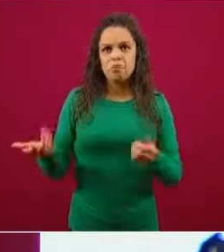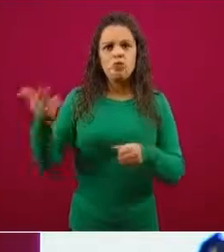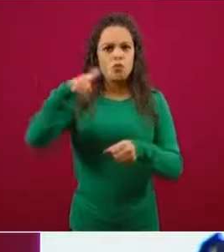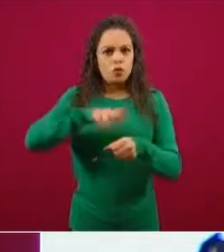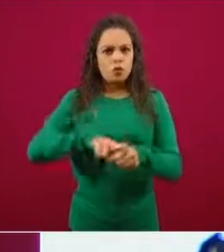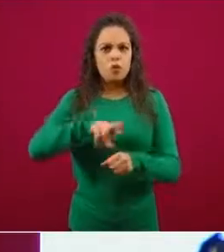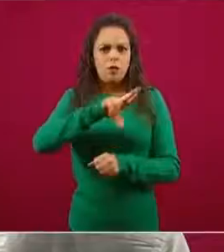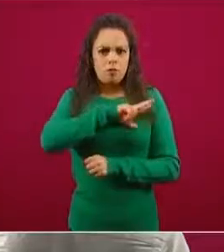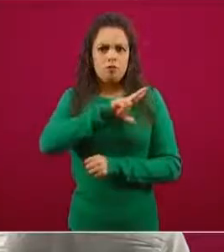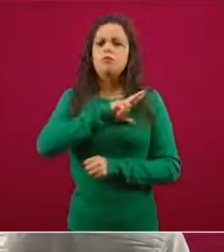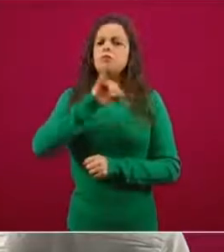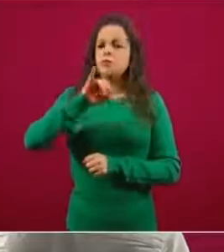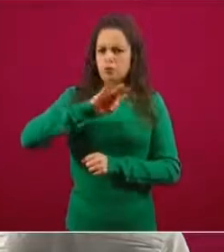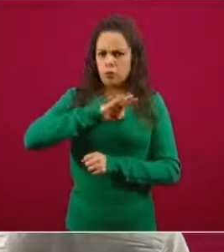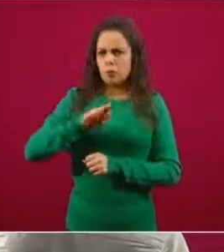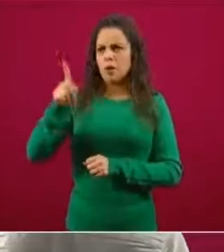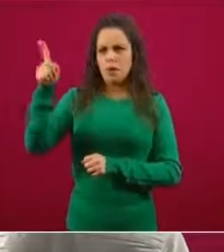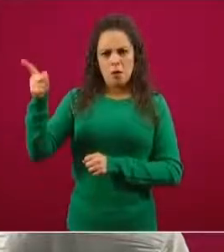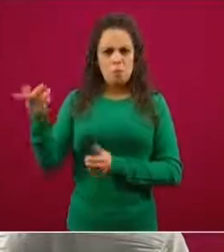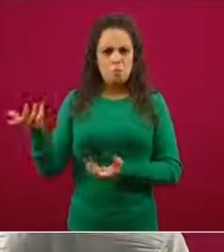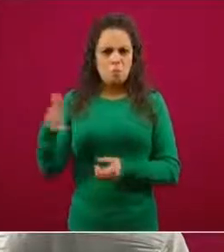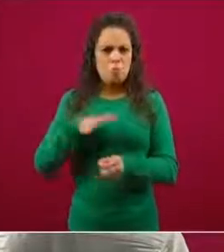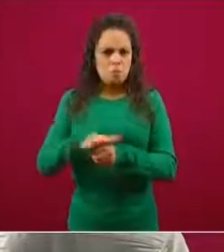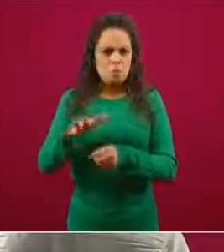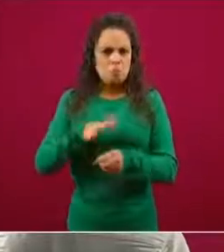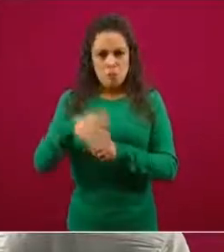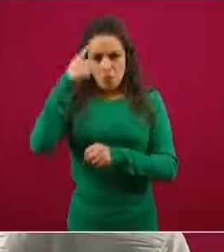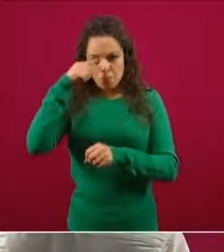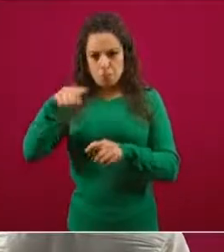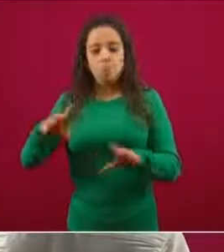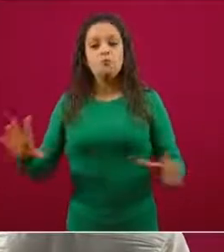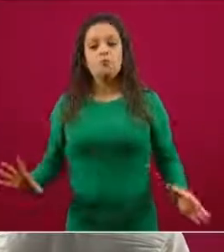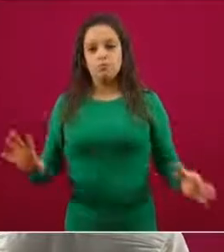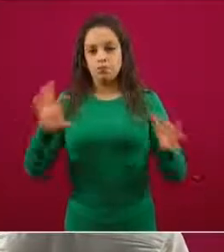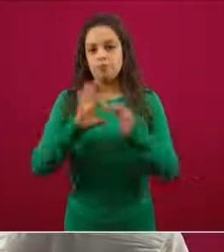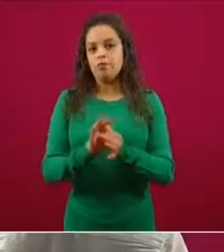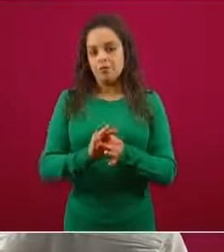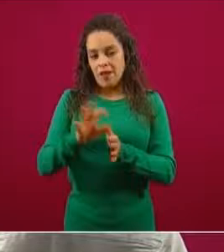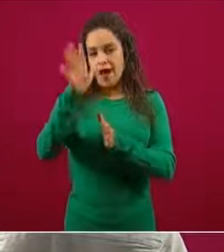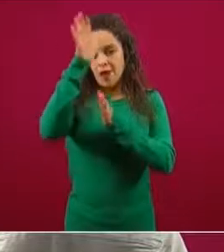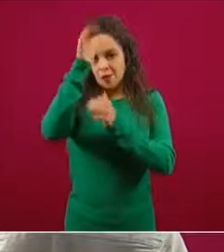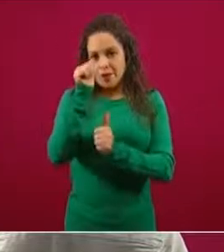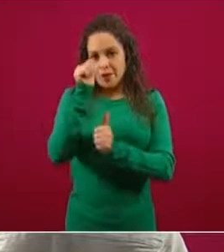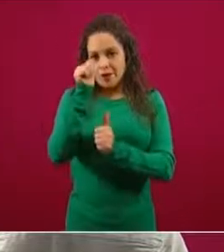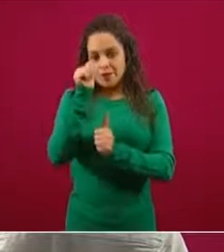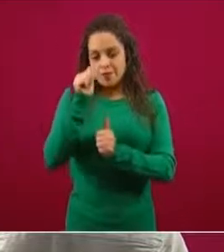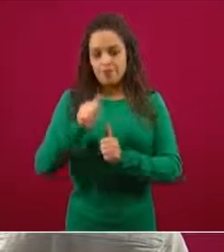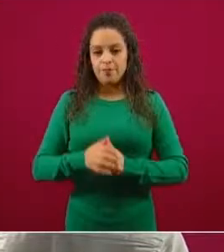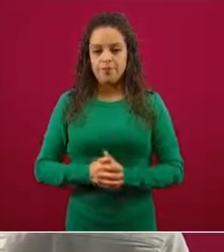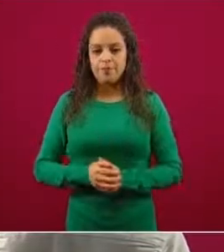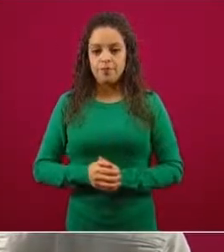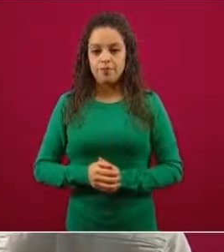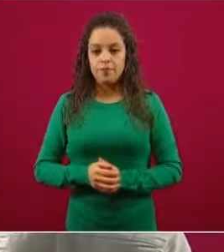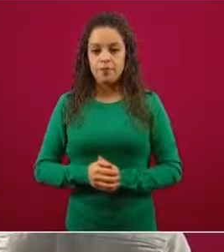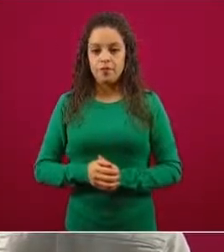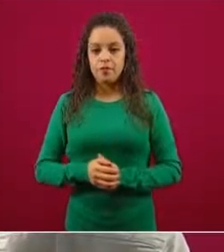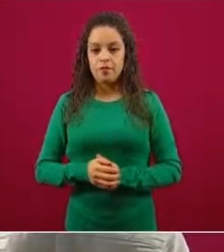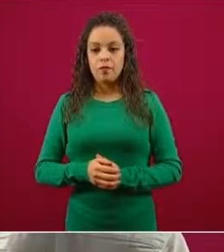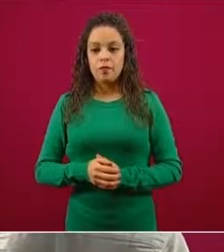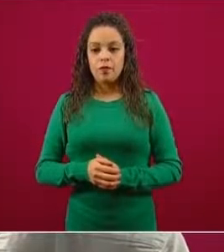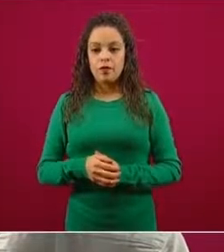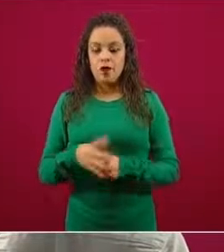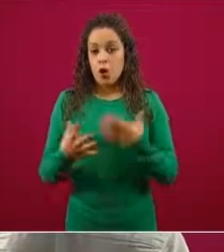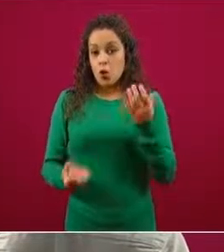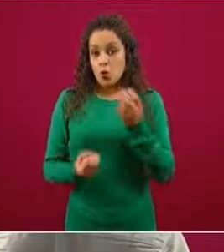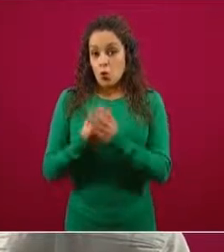ahí hay hospitales privados que se adhieran al convenio. Pero lo nuevo, que no entraré en detalle porque ahorita lo comentará el director del